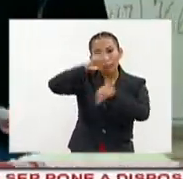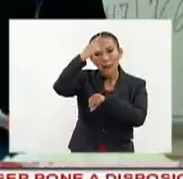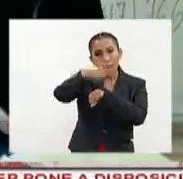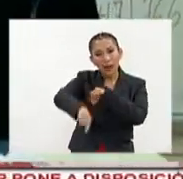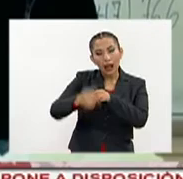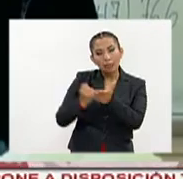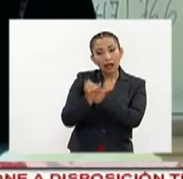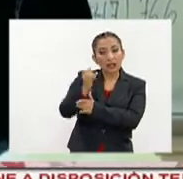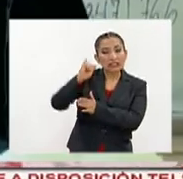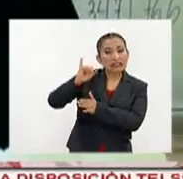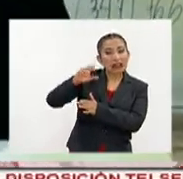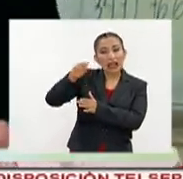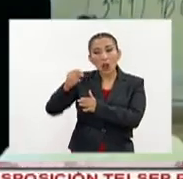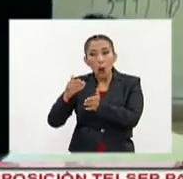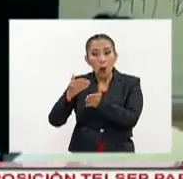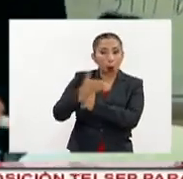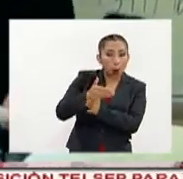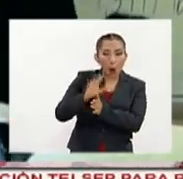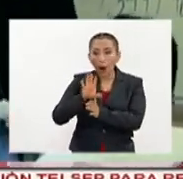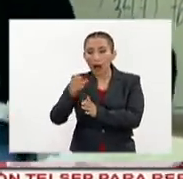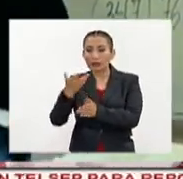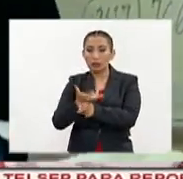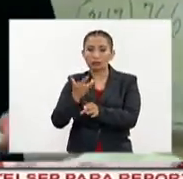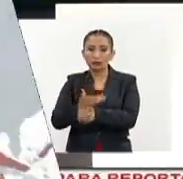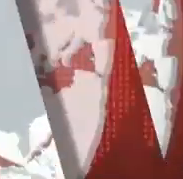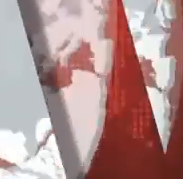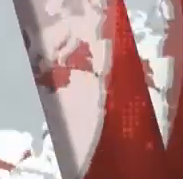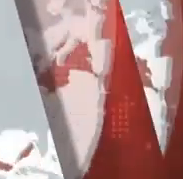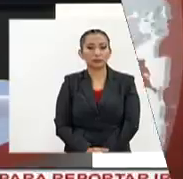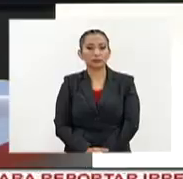para decidir el futuro de un caso migratorio.